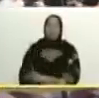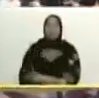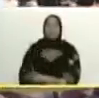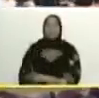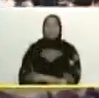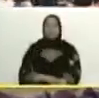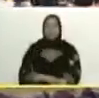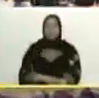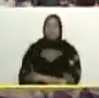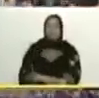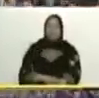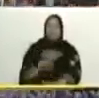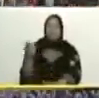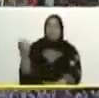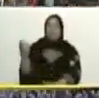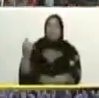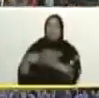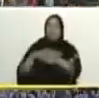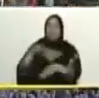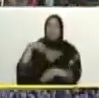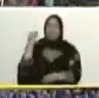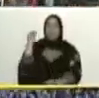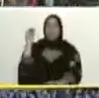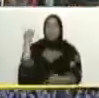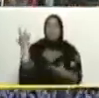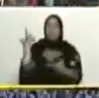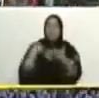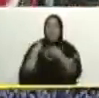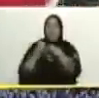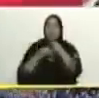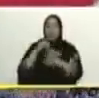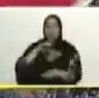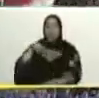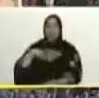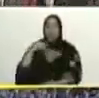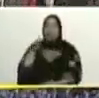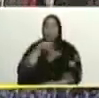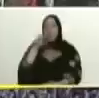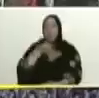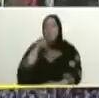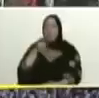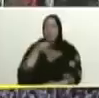Y lo que falta, y lo que viene, y lo que vendrá por siempre.